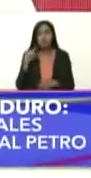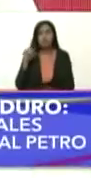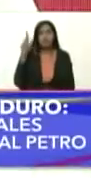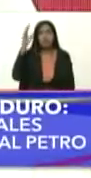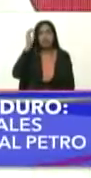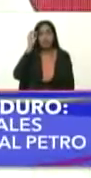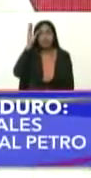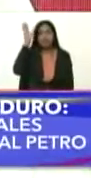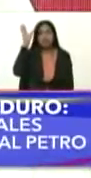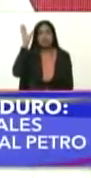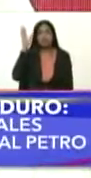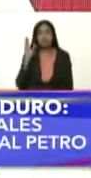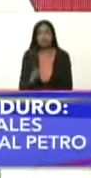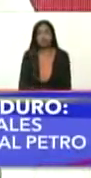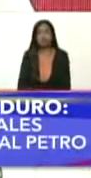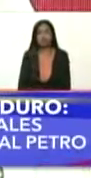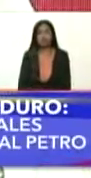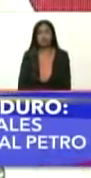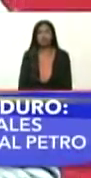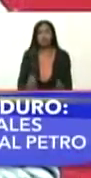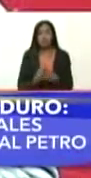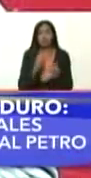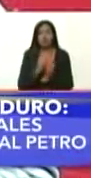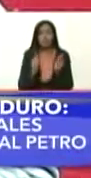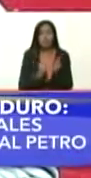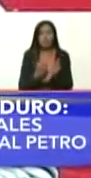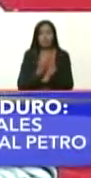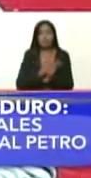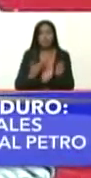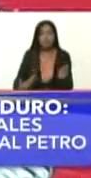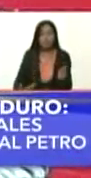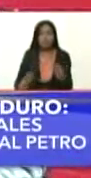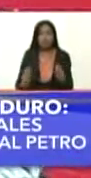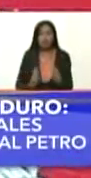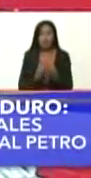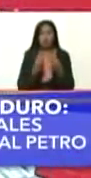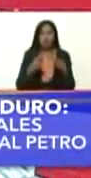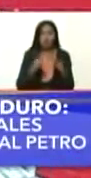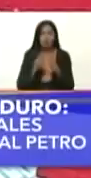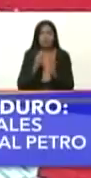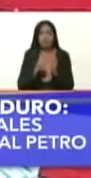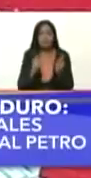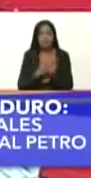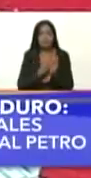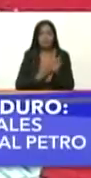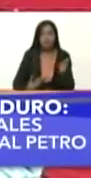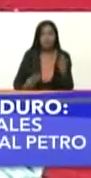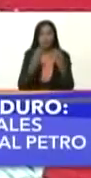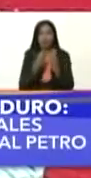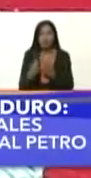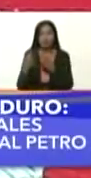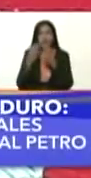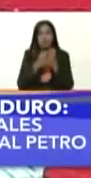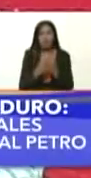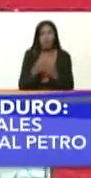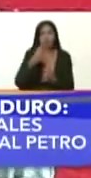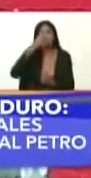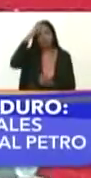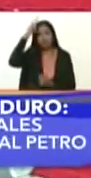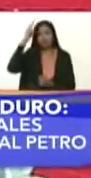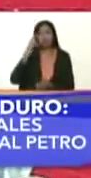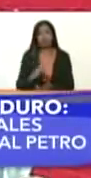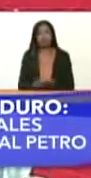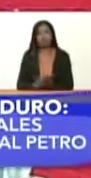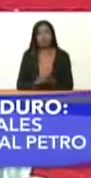capacidad, junto a la vicepresidenta, junto al vicepresidente de Economía,